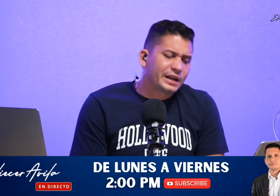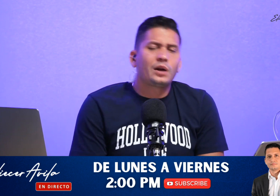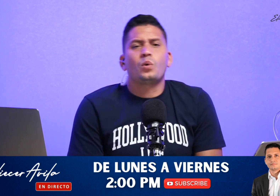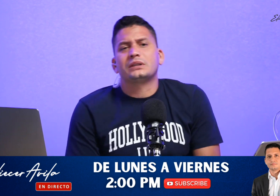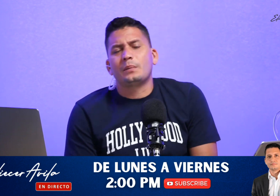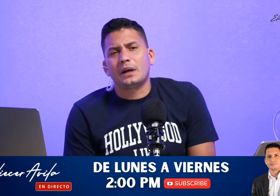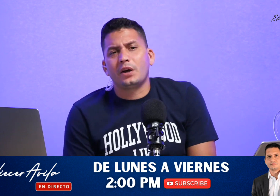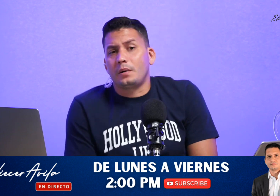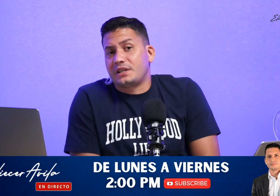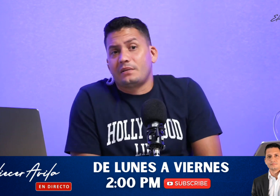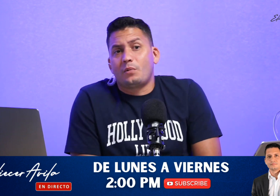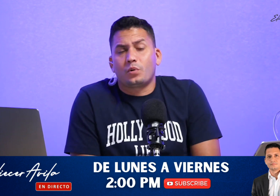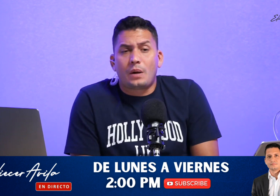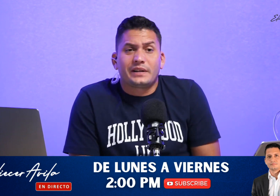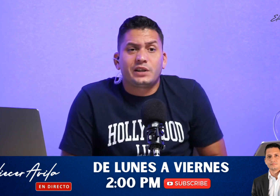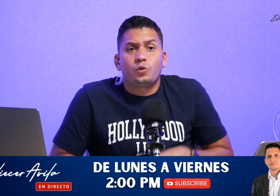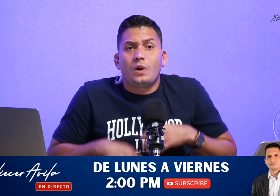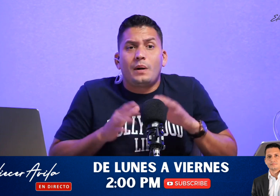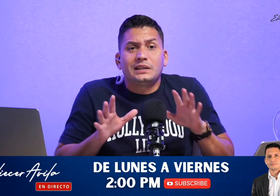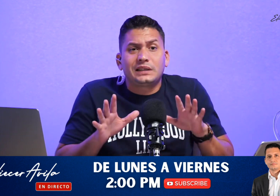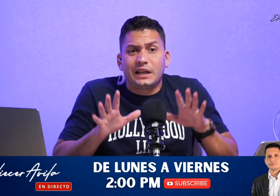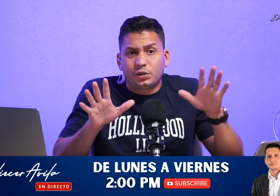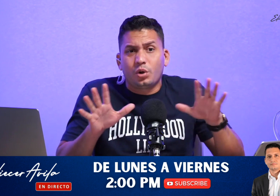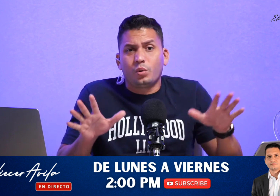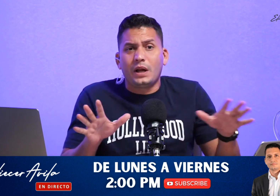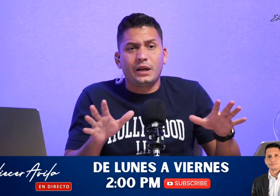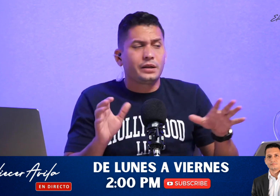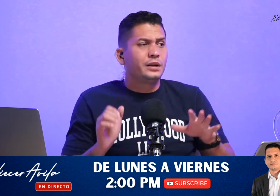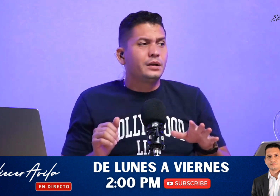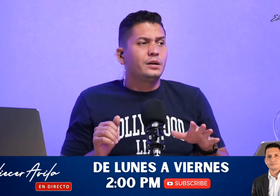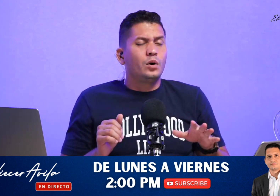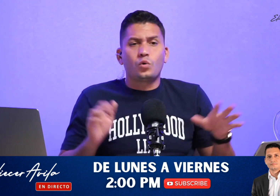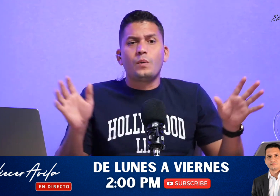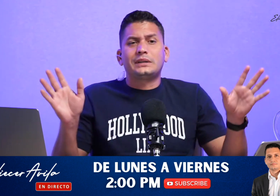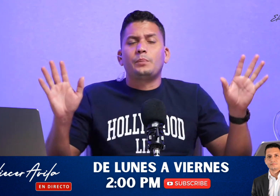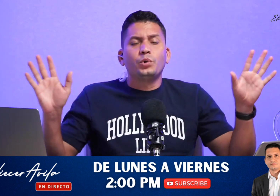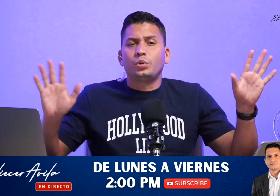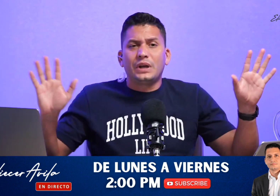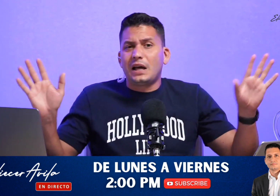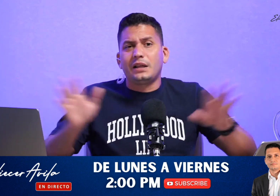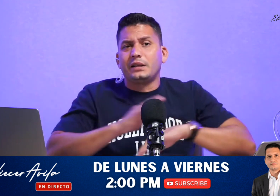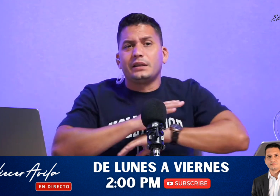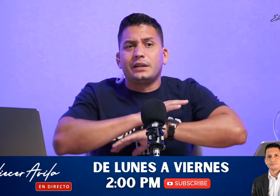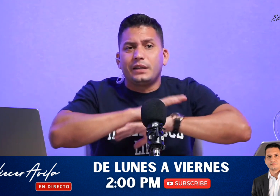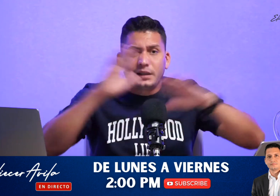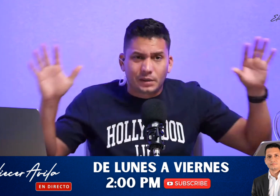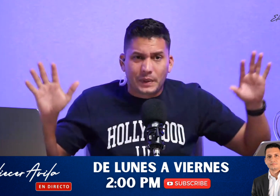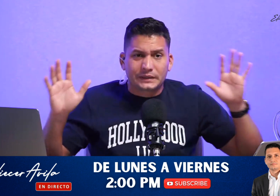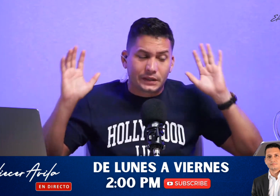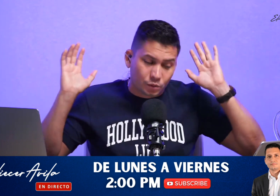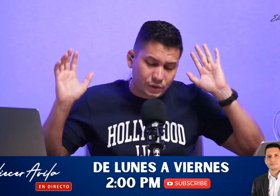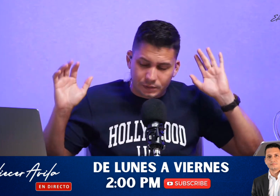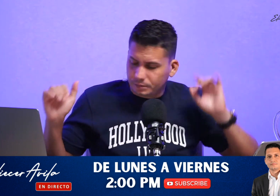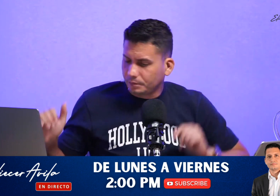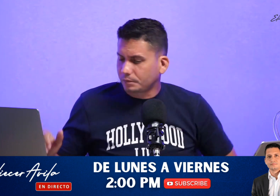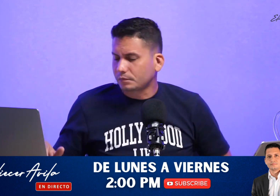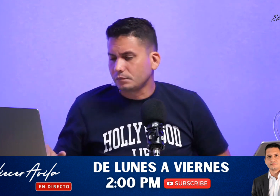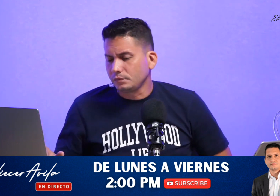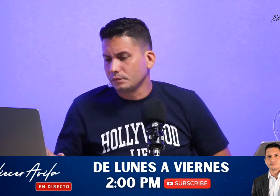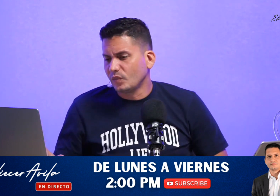más cerca o está más lejos? A ver si Cuba avanza y eso nos duele, o Cuba está a punto ya de desaparecer. No